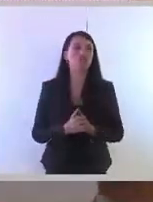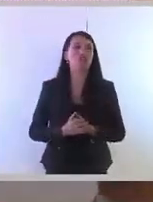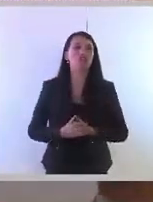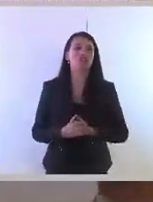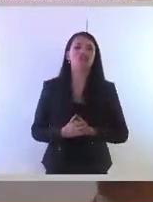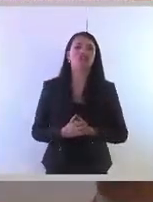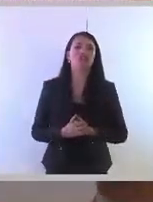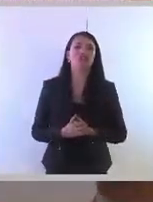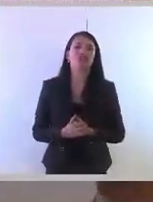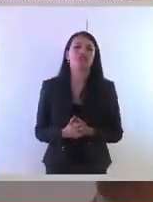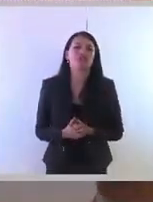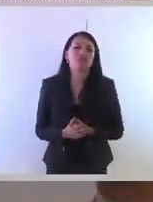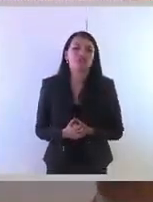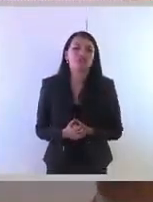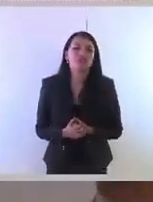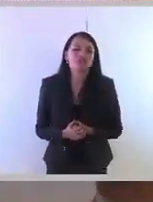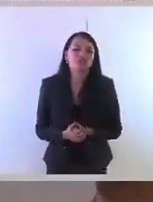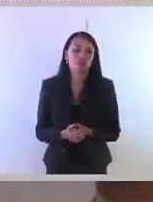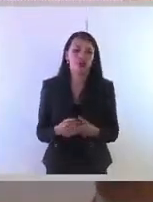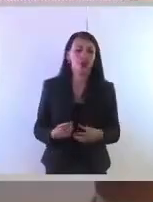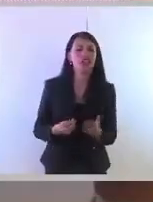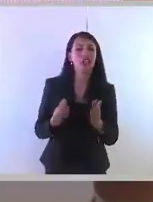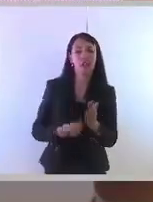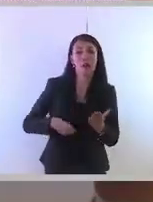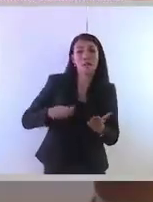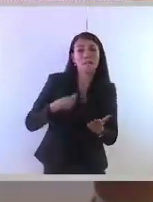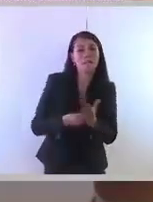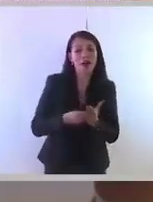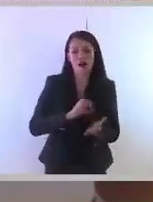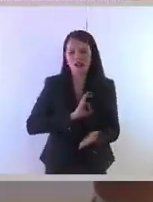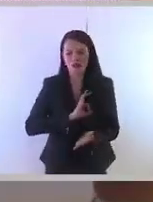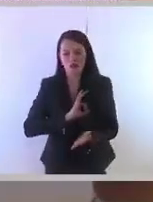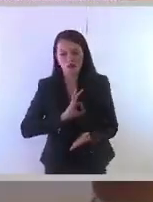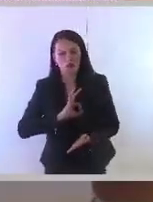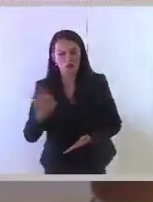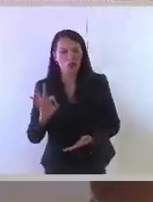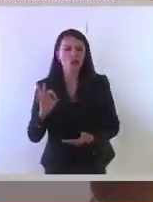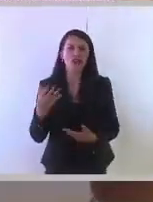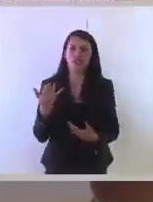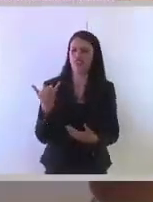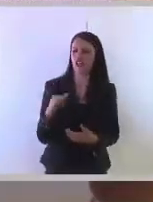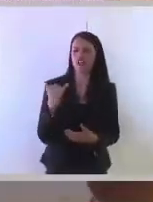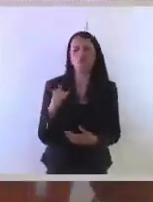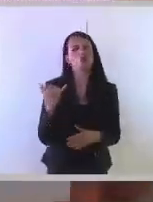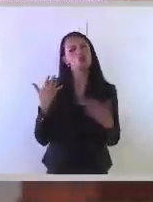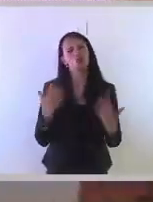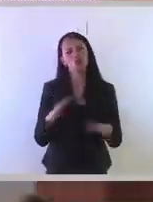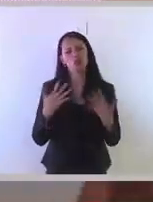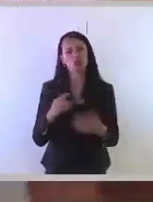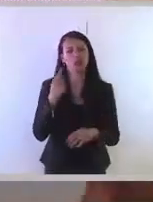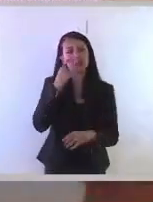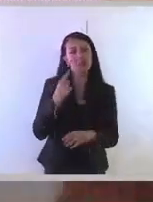Jamás sé lo que es pagar una matrícula cara y deseo que más colombianas y colombianos lo hagan así.